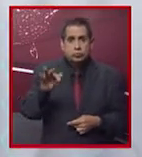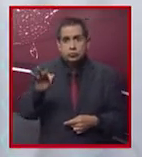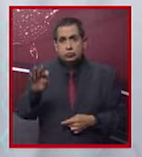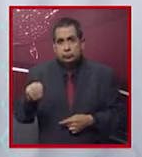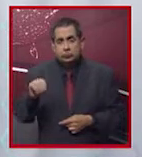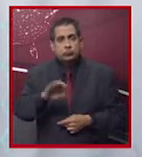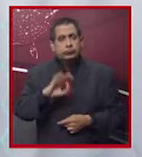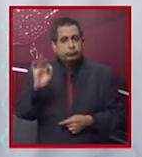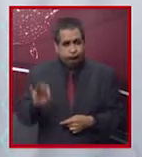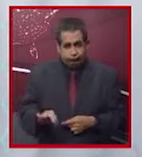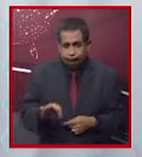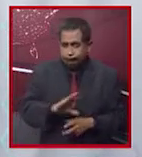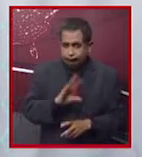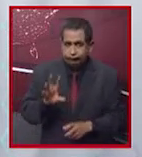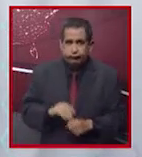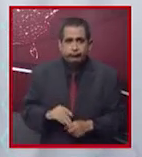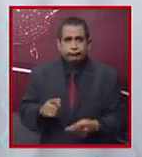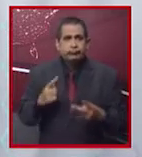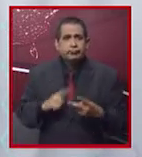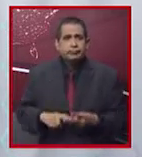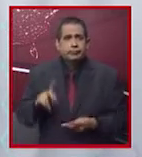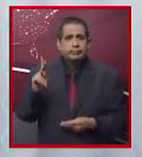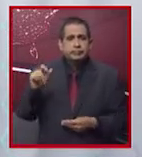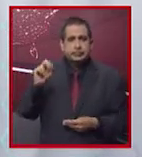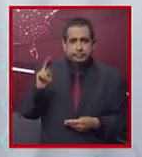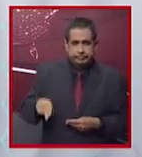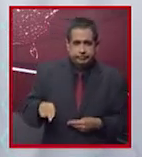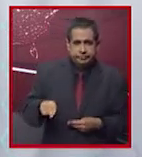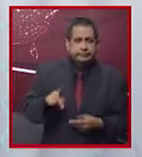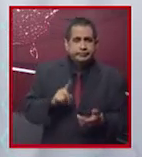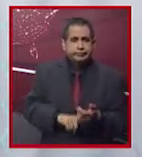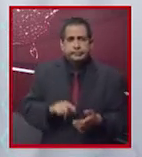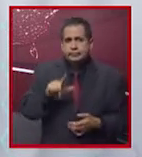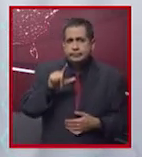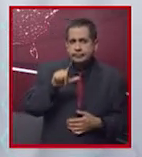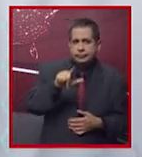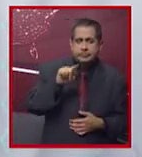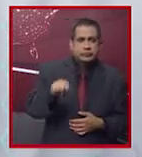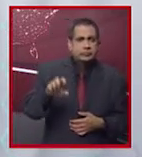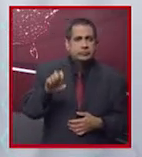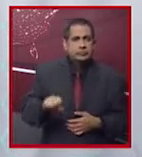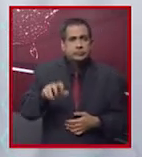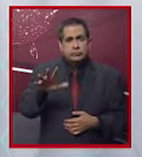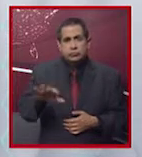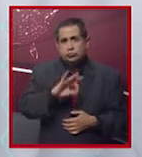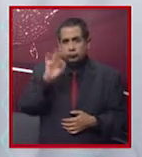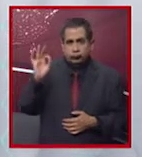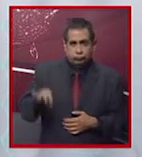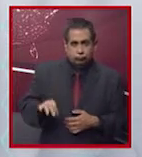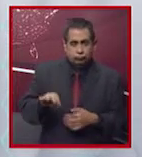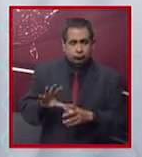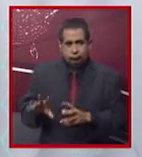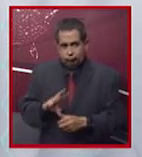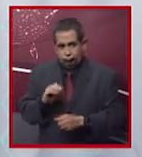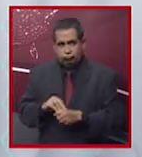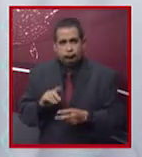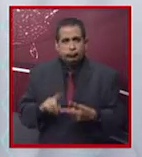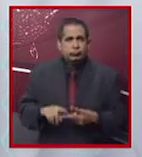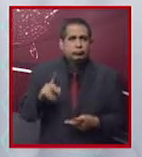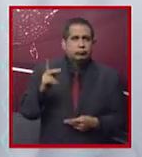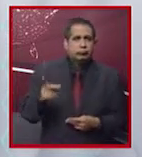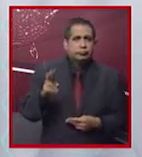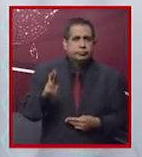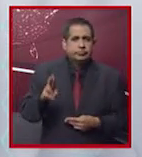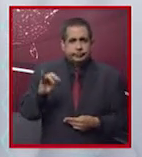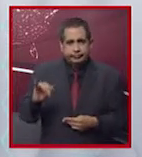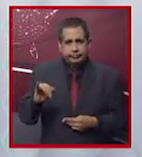49% de los votos totales. El Partido Acción Nacional obtuvo el 17.65% de la votación. El